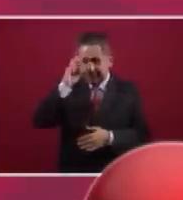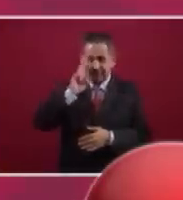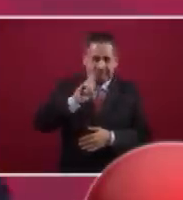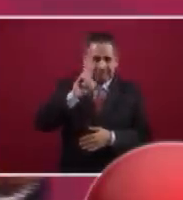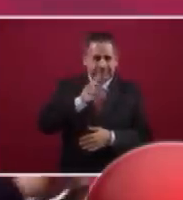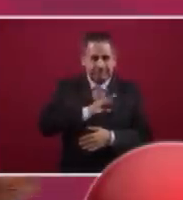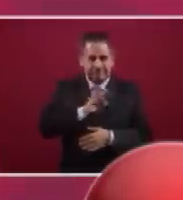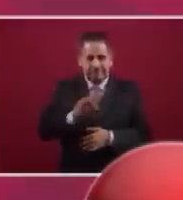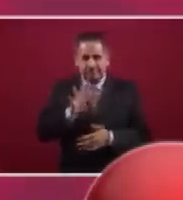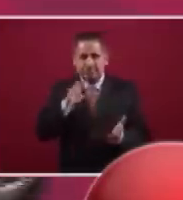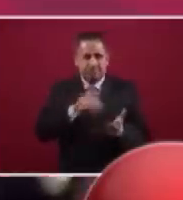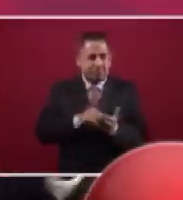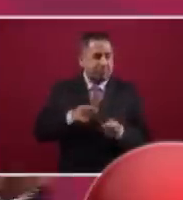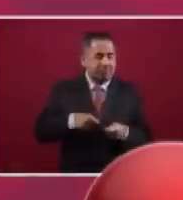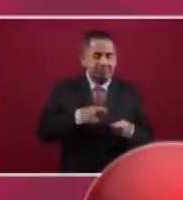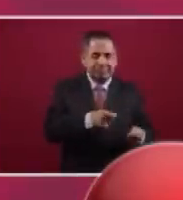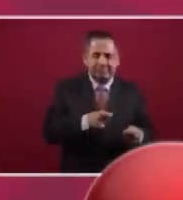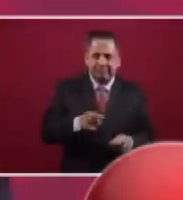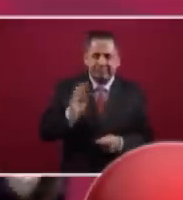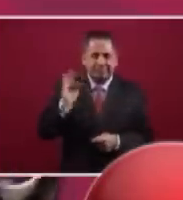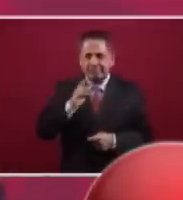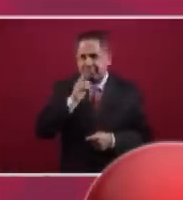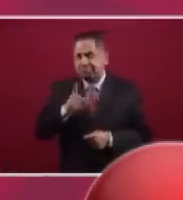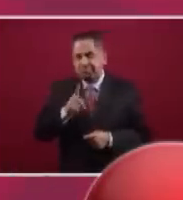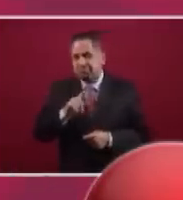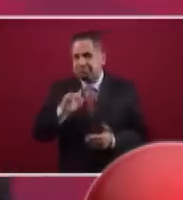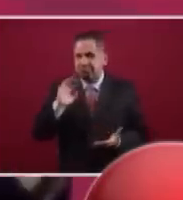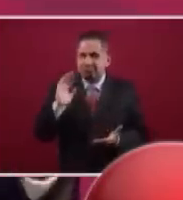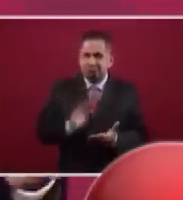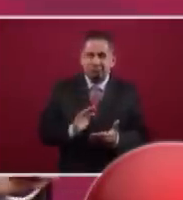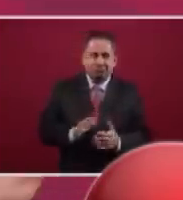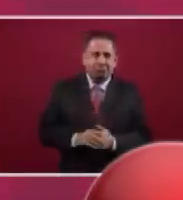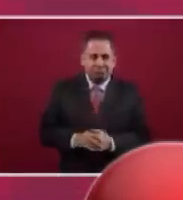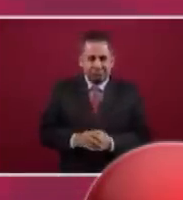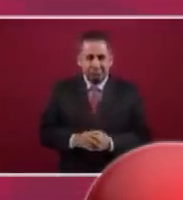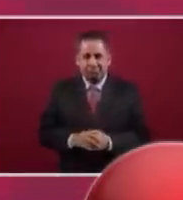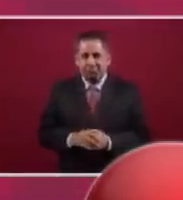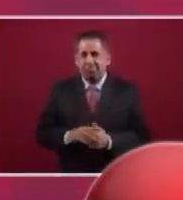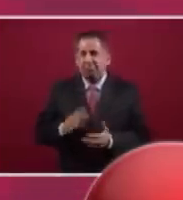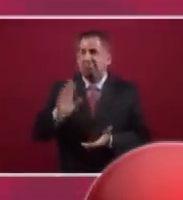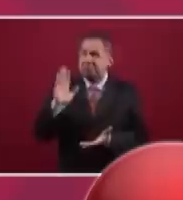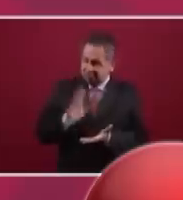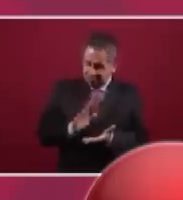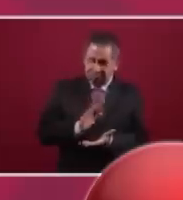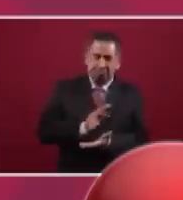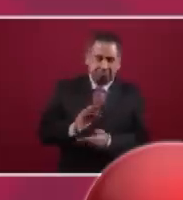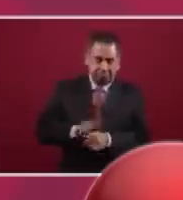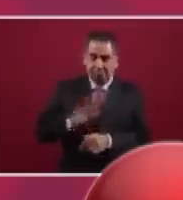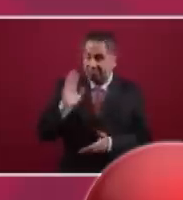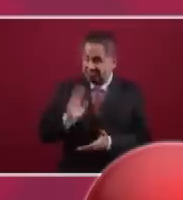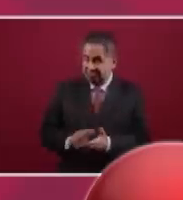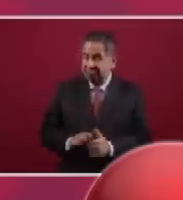pensando que a lo mejor hasta podemos ahorrar más.